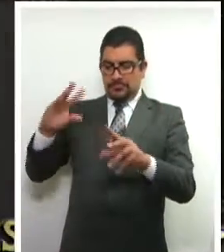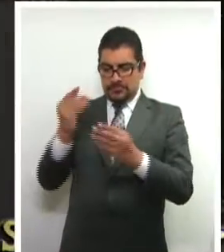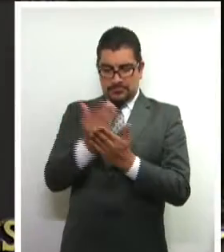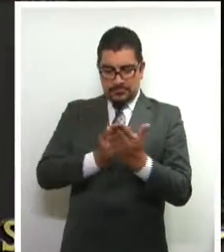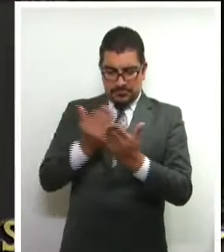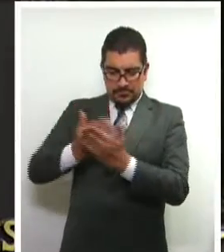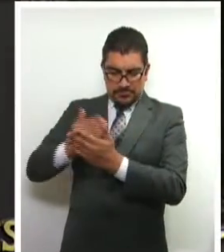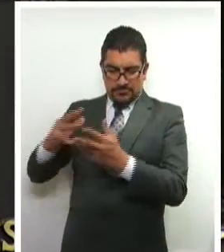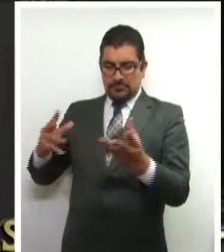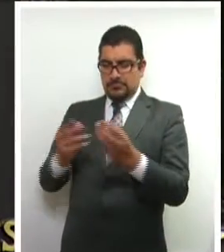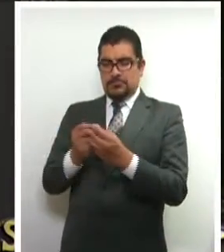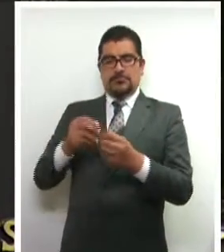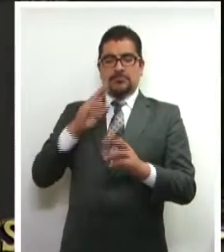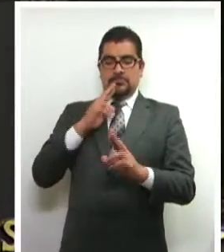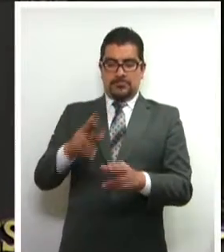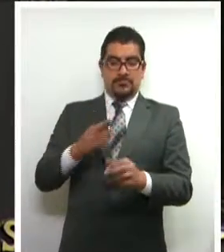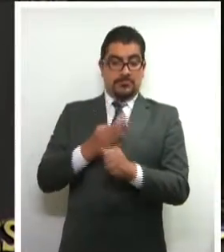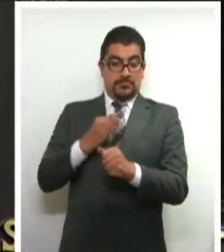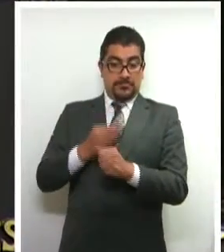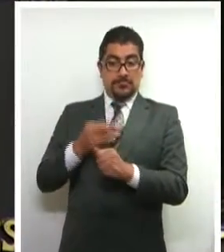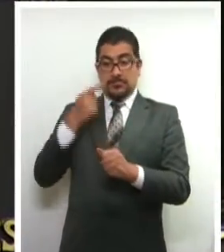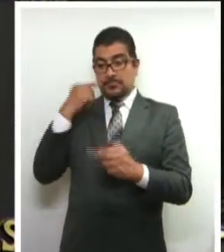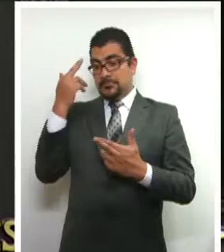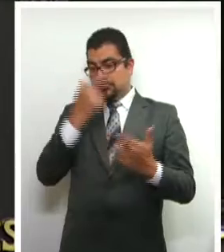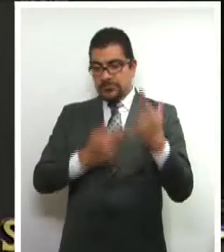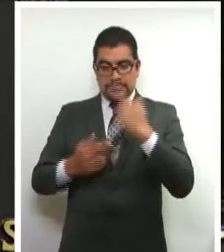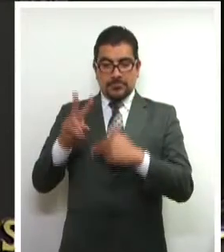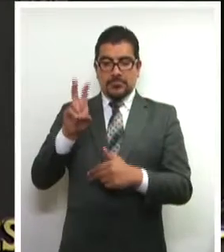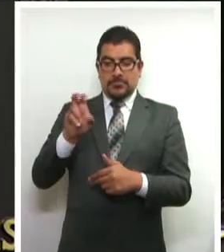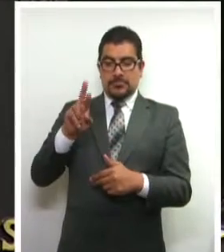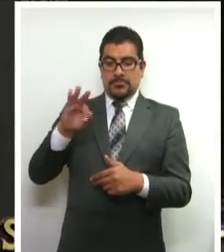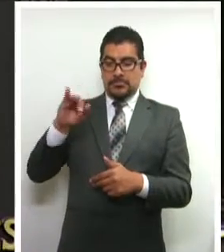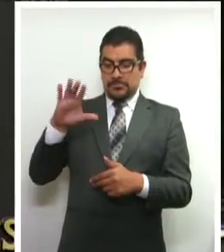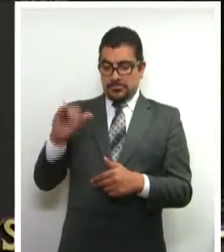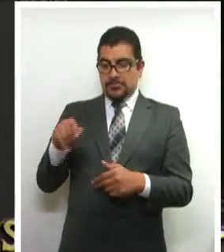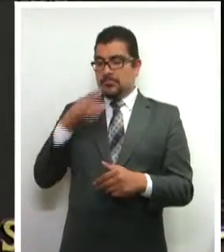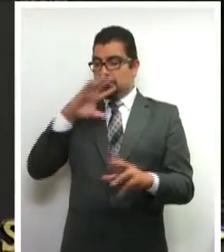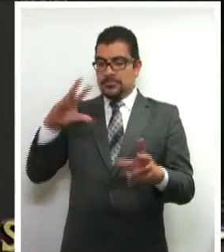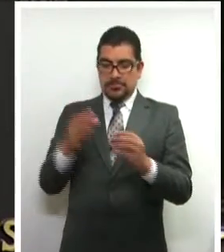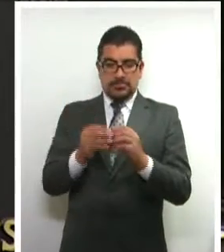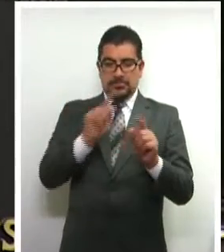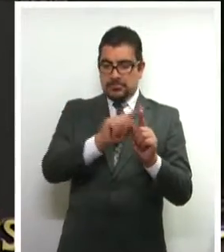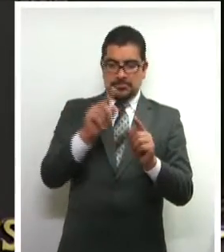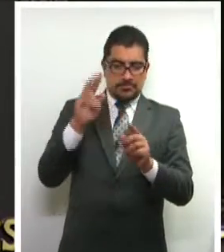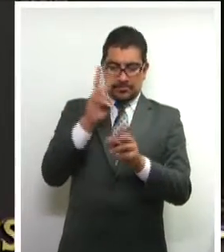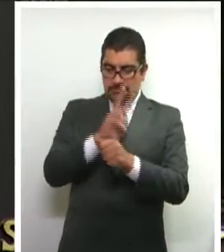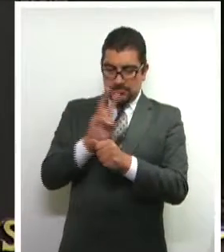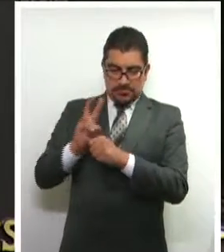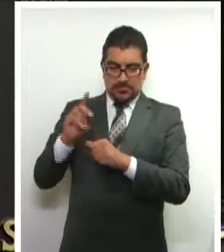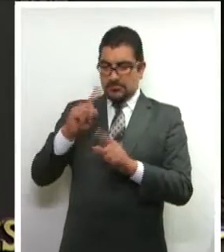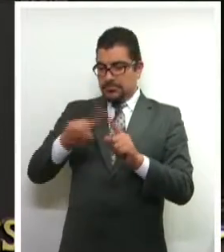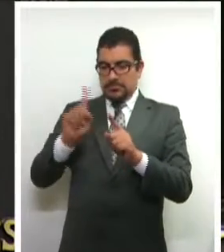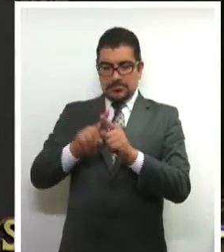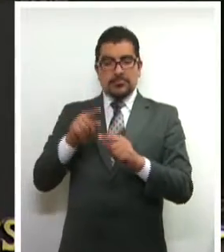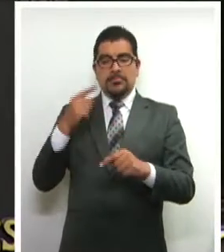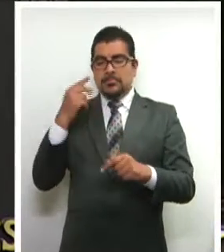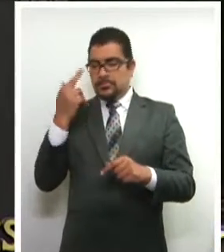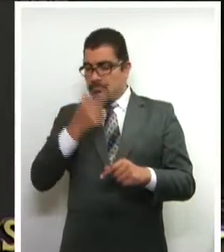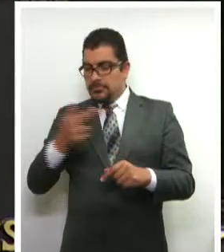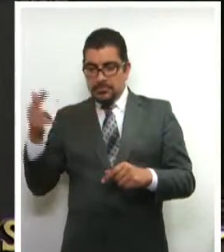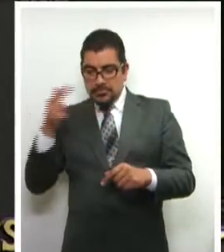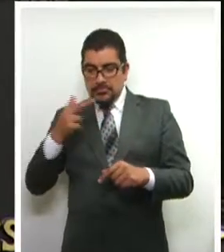respecto. Asimismo, en el programa de verificación de establecimientos mercantiles se realizaron 91 verificaciones a bares, restaurantes,